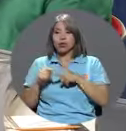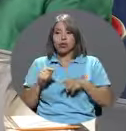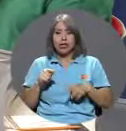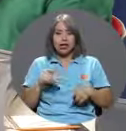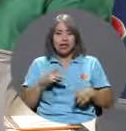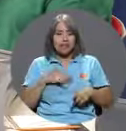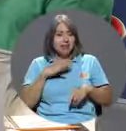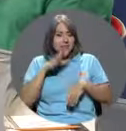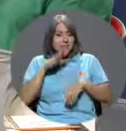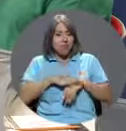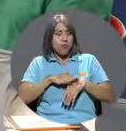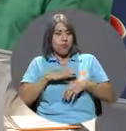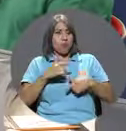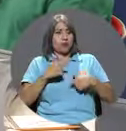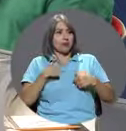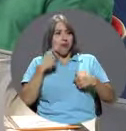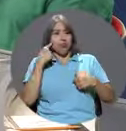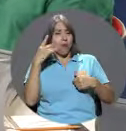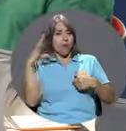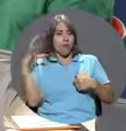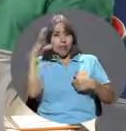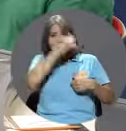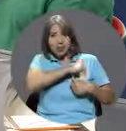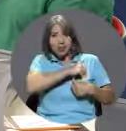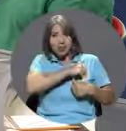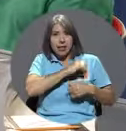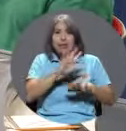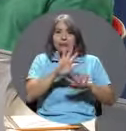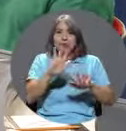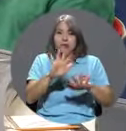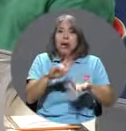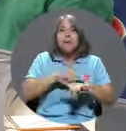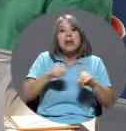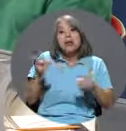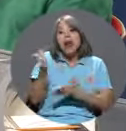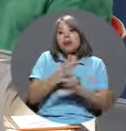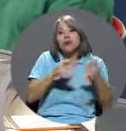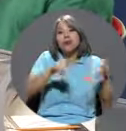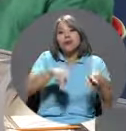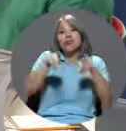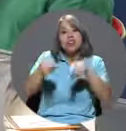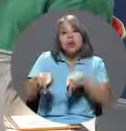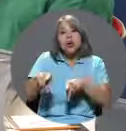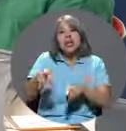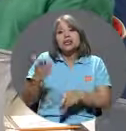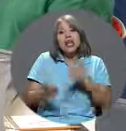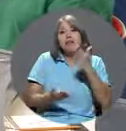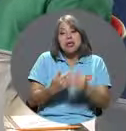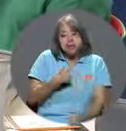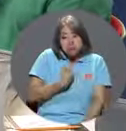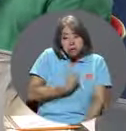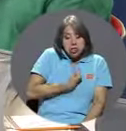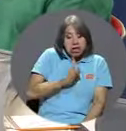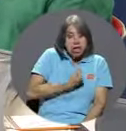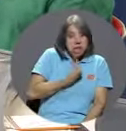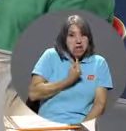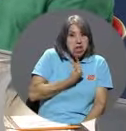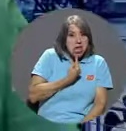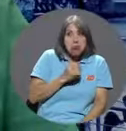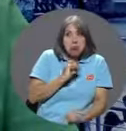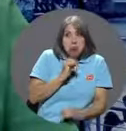vieron señales. ¿Por qué? Porque hay tal vez una personalidad que tiene un estilo más de